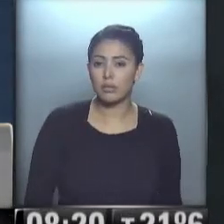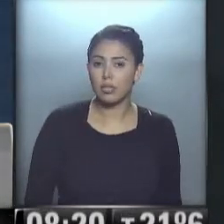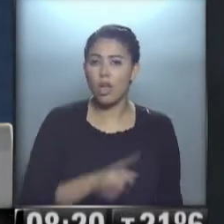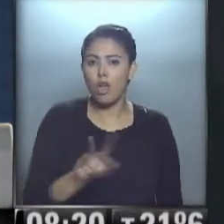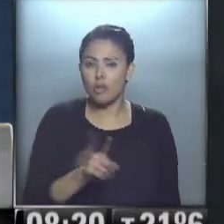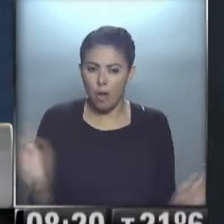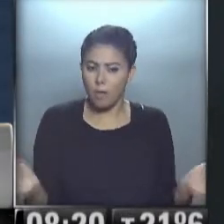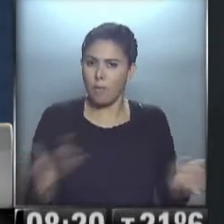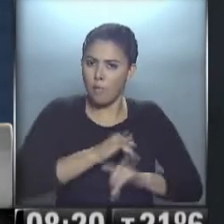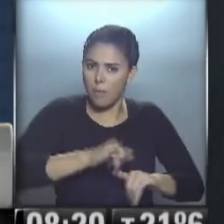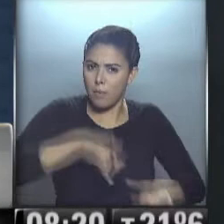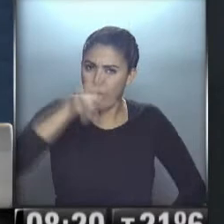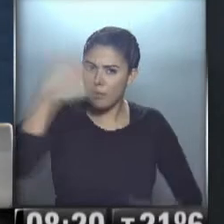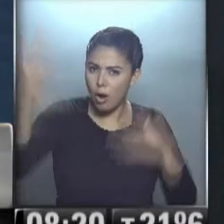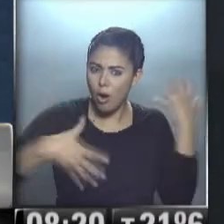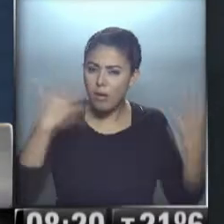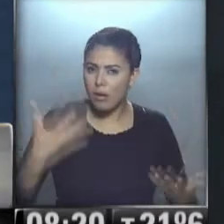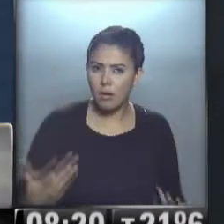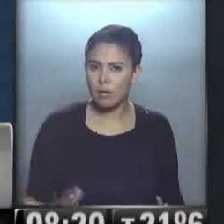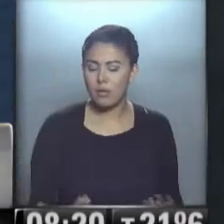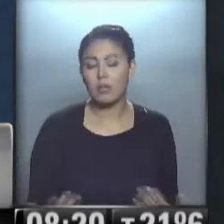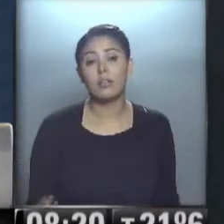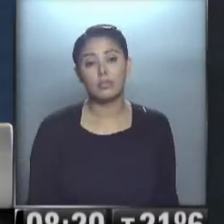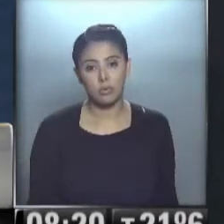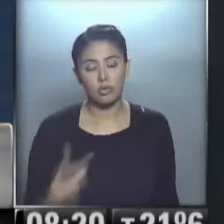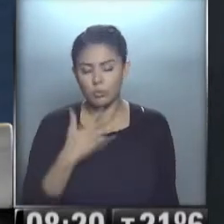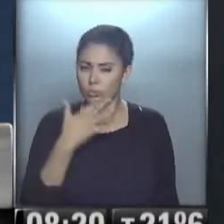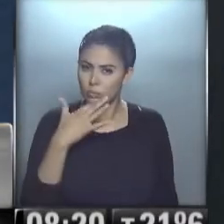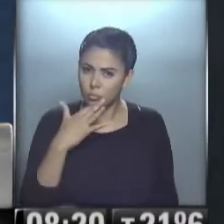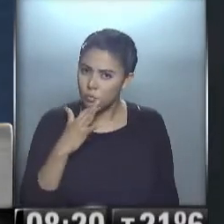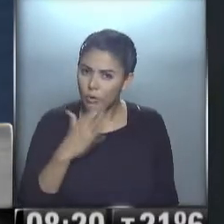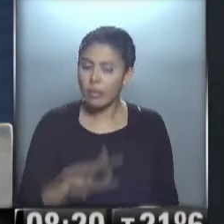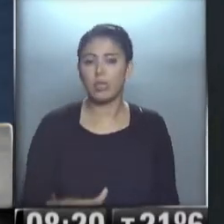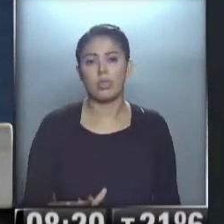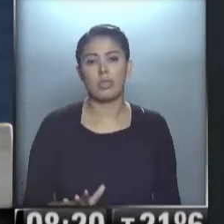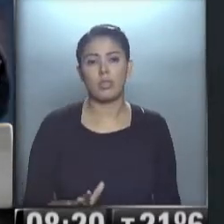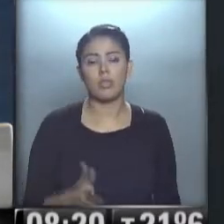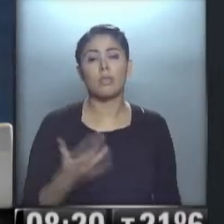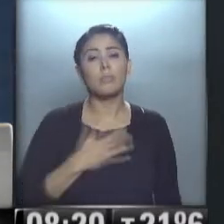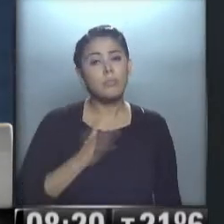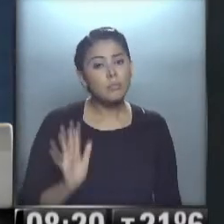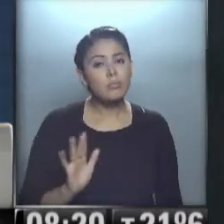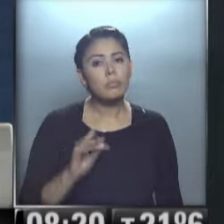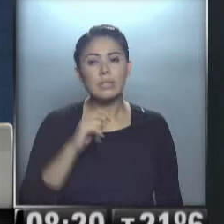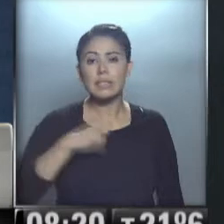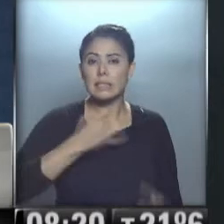promotores del caos. De manera que entiendo claramente que no puede existir